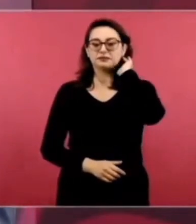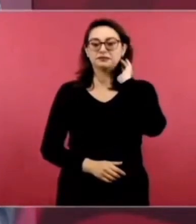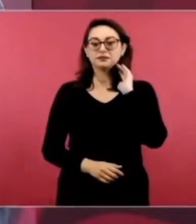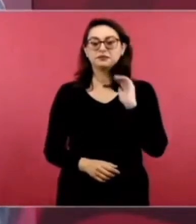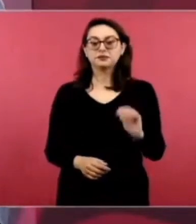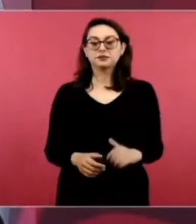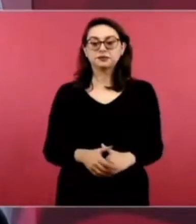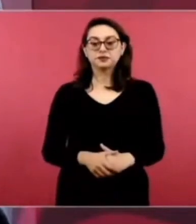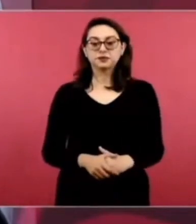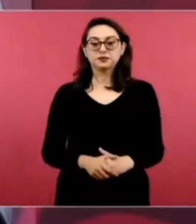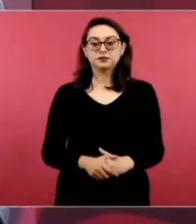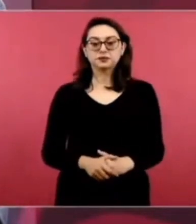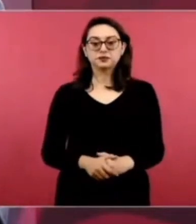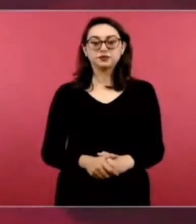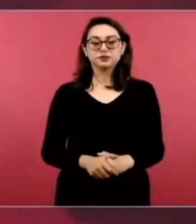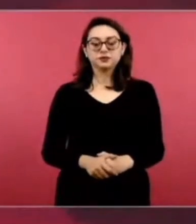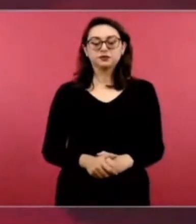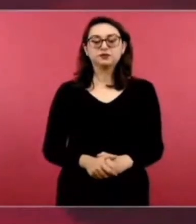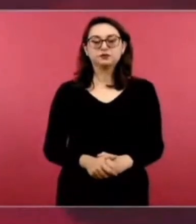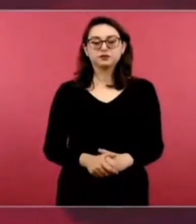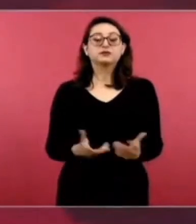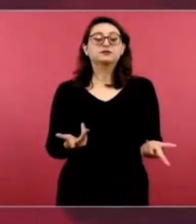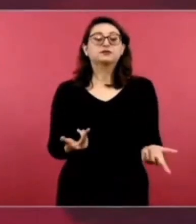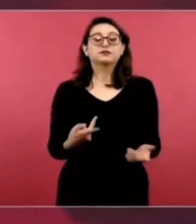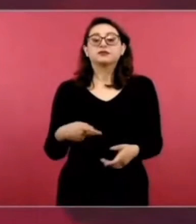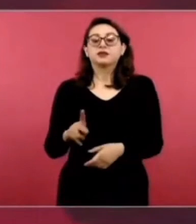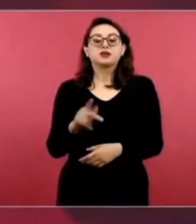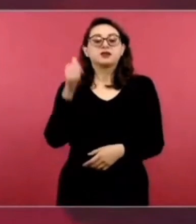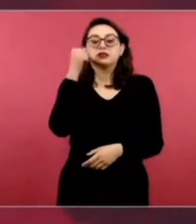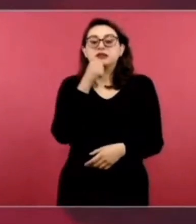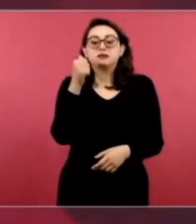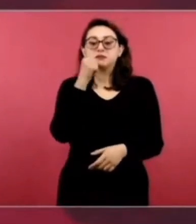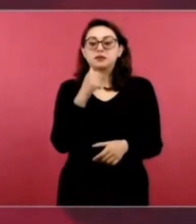Pero tiene que ver mucho con la temporada,